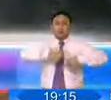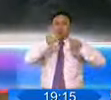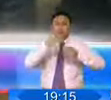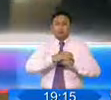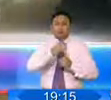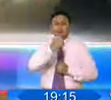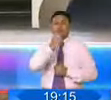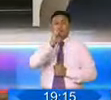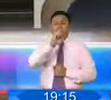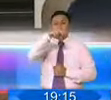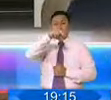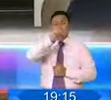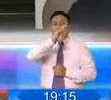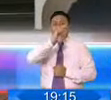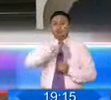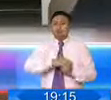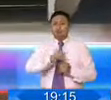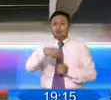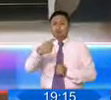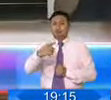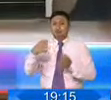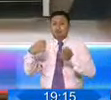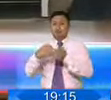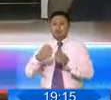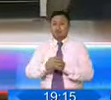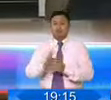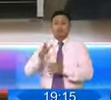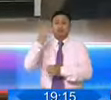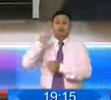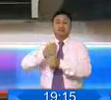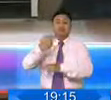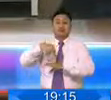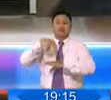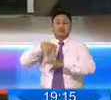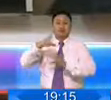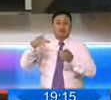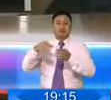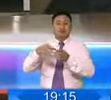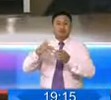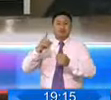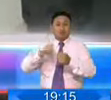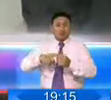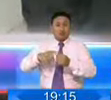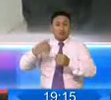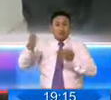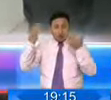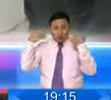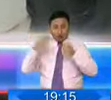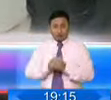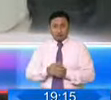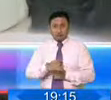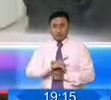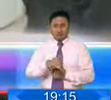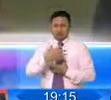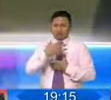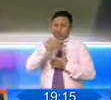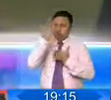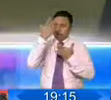de la orilla, los demandantes, Federación Nacional de Cámaras y Cámara de Comercio de Guayaquil, mostraron su